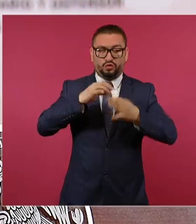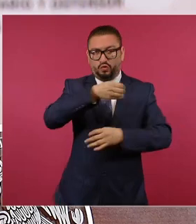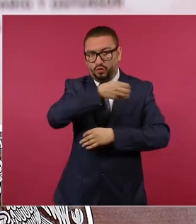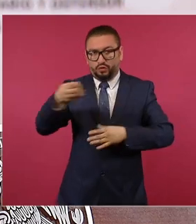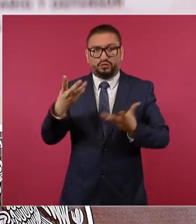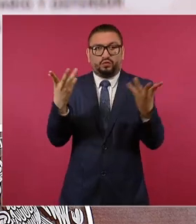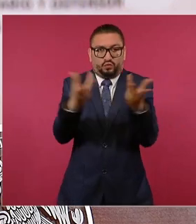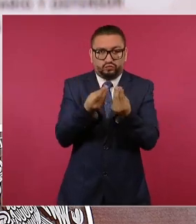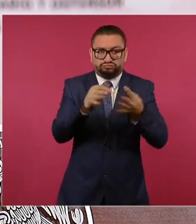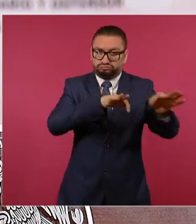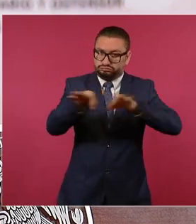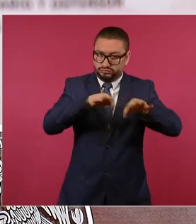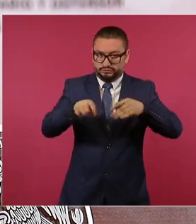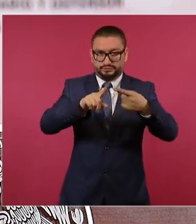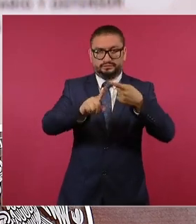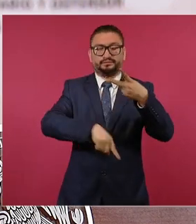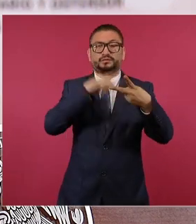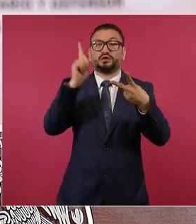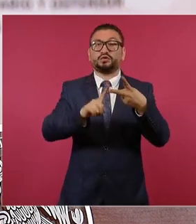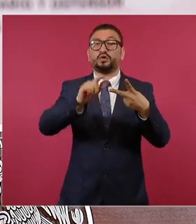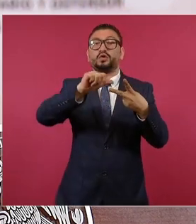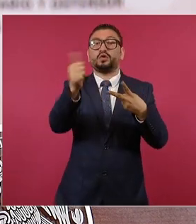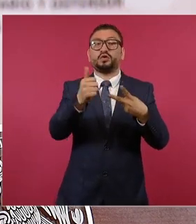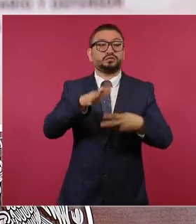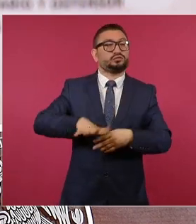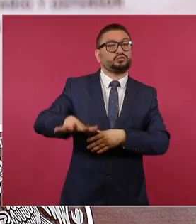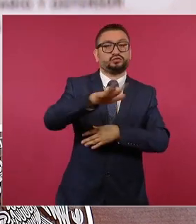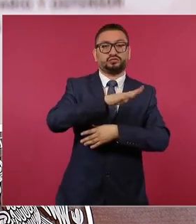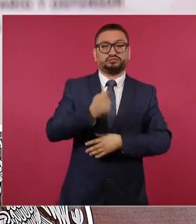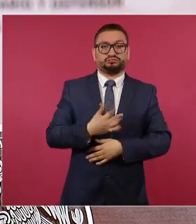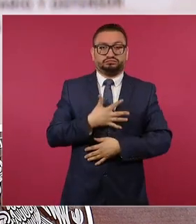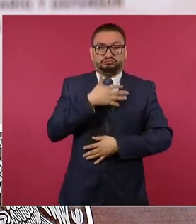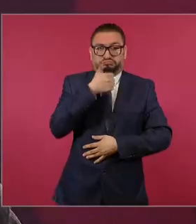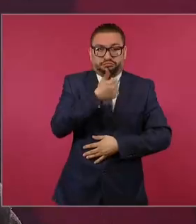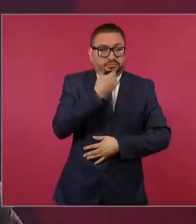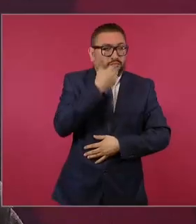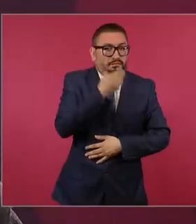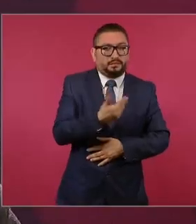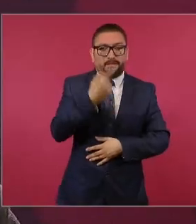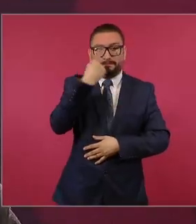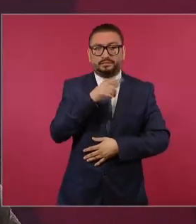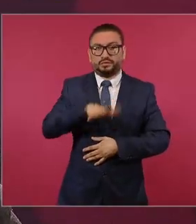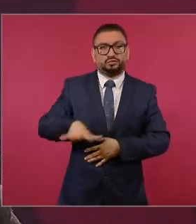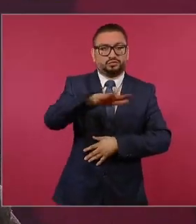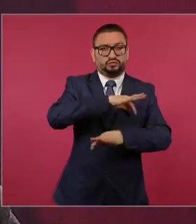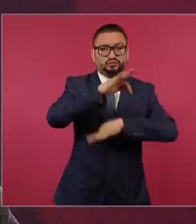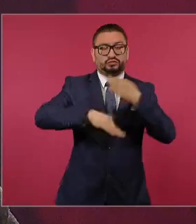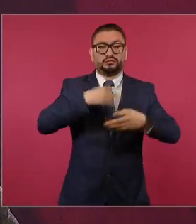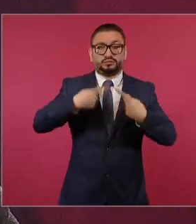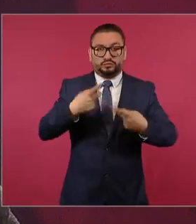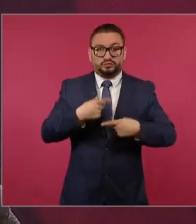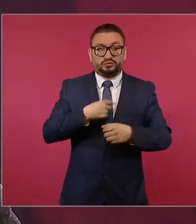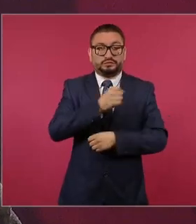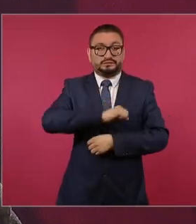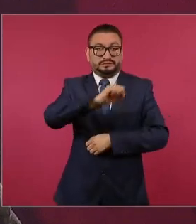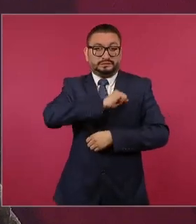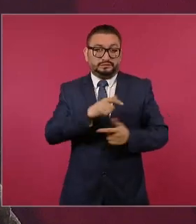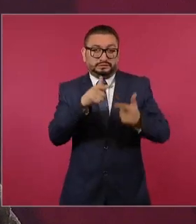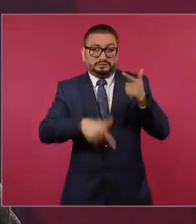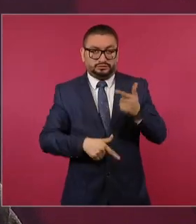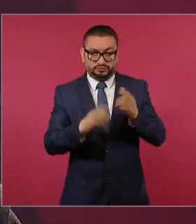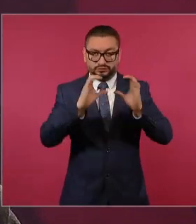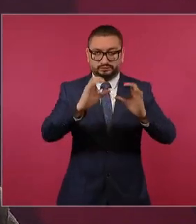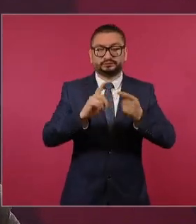colectivo. Segundo, buscar el bien común y los entornos de la prevención de la salud.